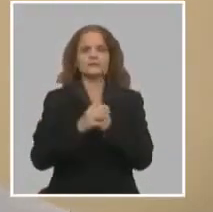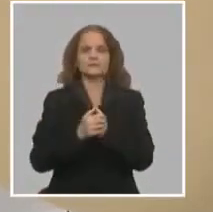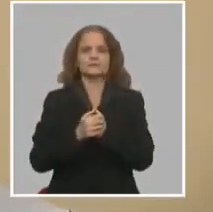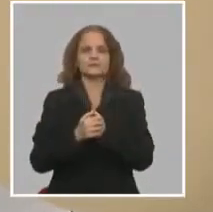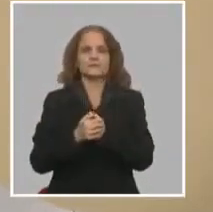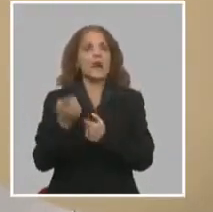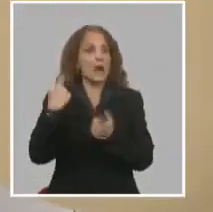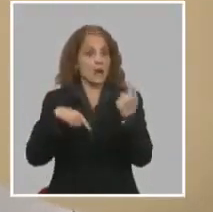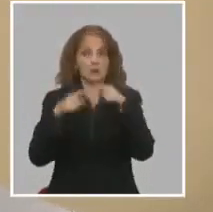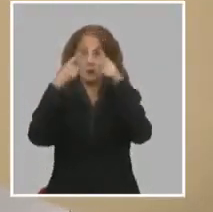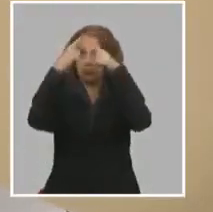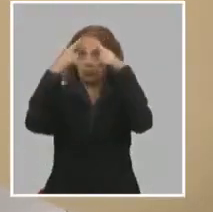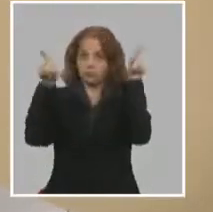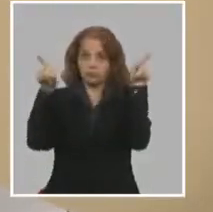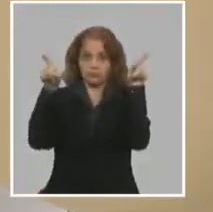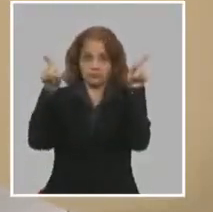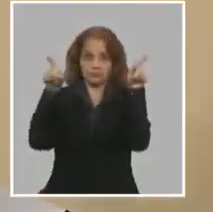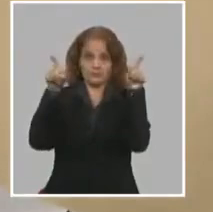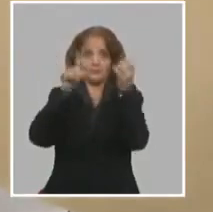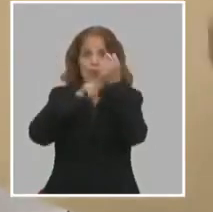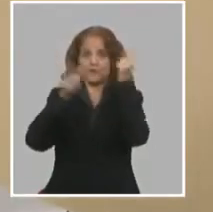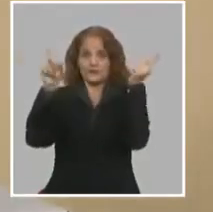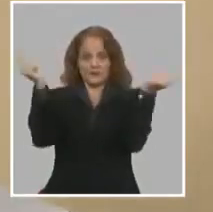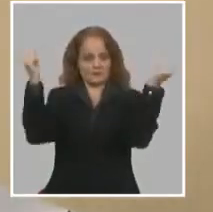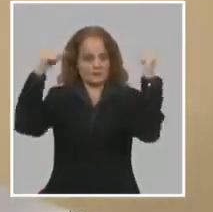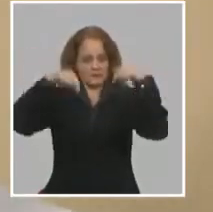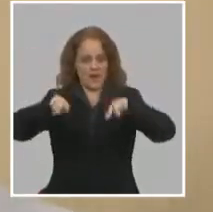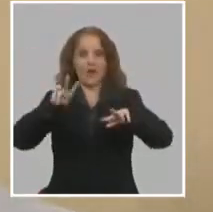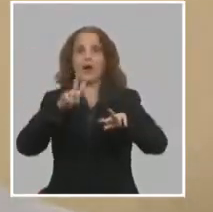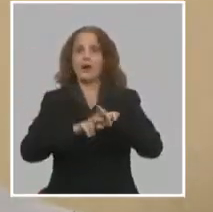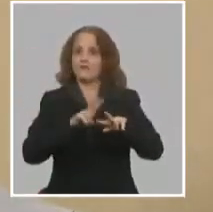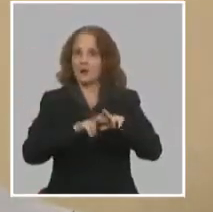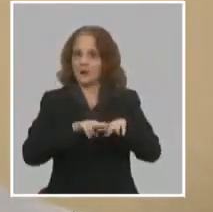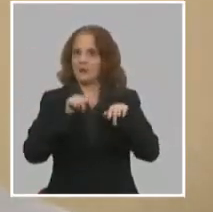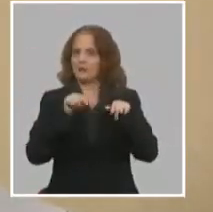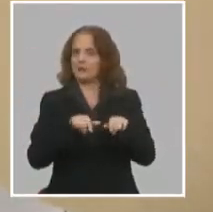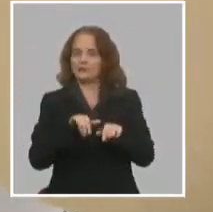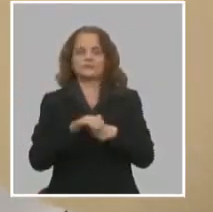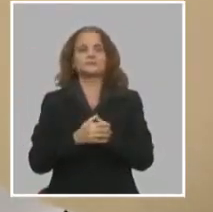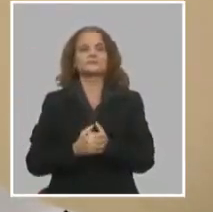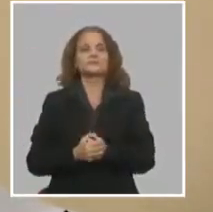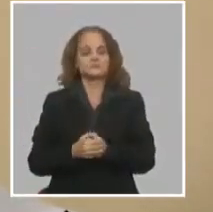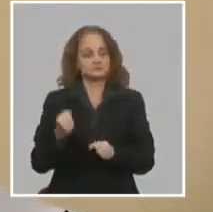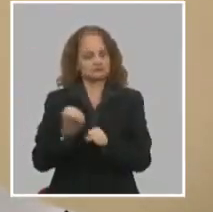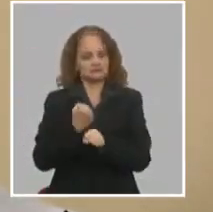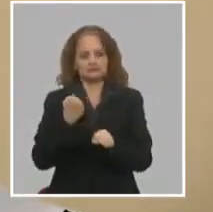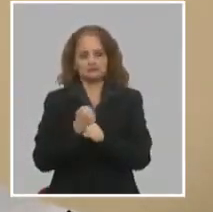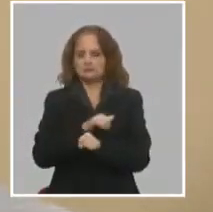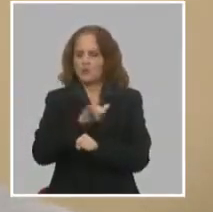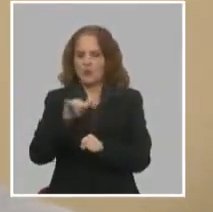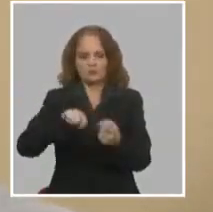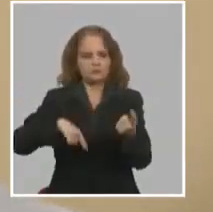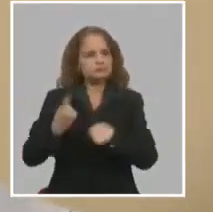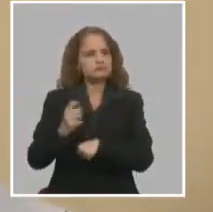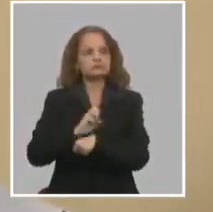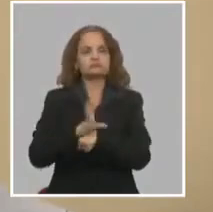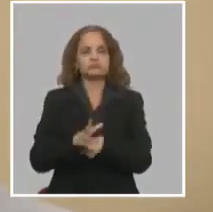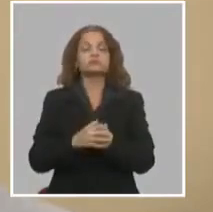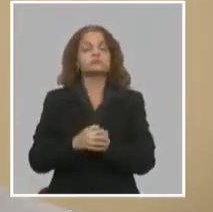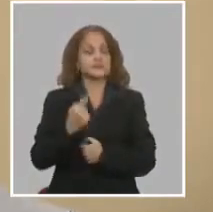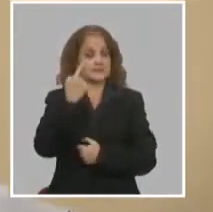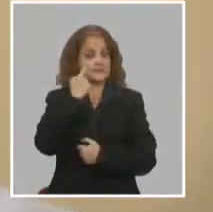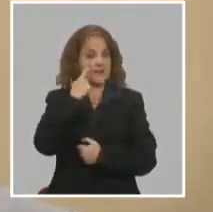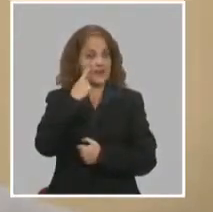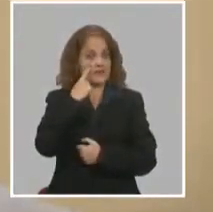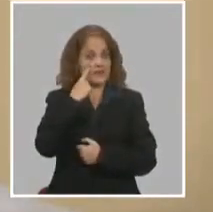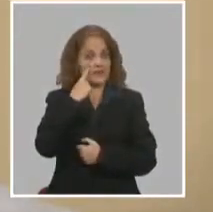en la propia capital. Hay algunos que están en su segunda misión, y ¿no? Están en su segunda misión. yo creo que esto habla de esa fibra, ¿no?,